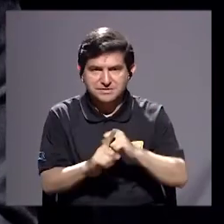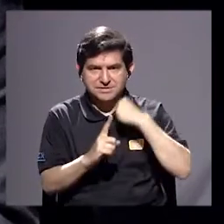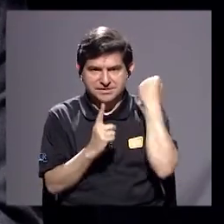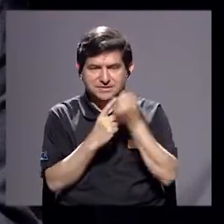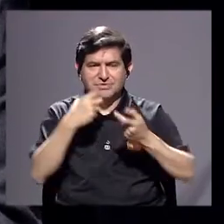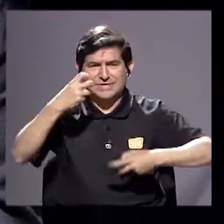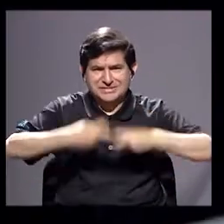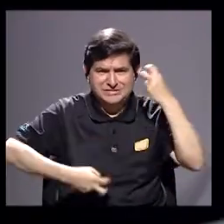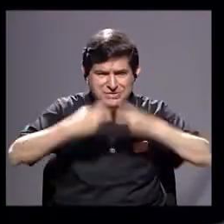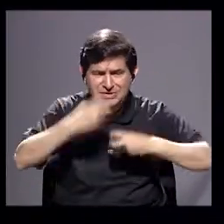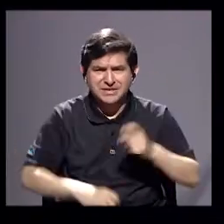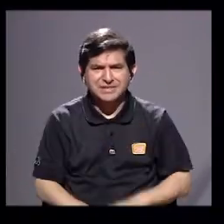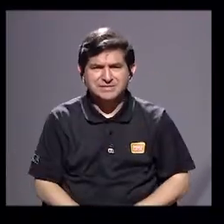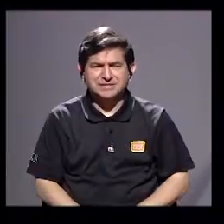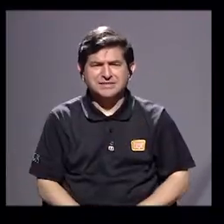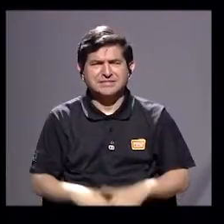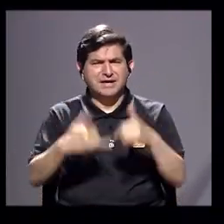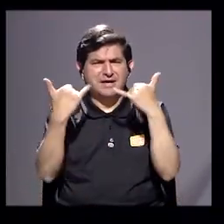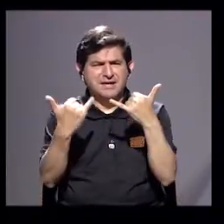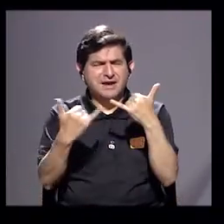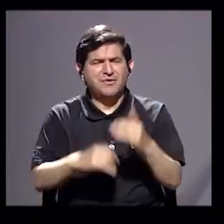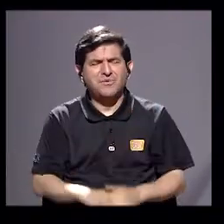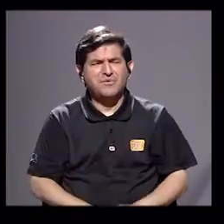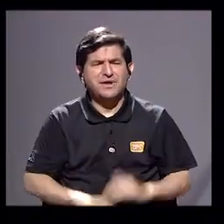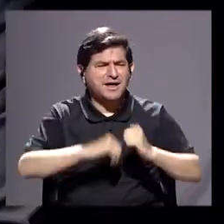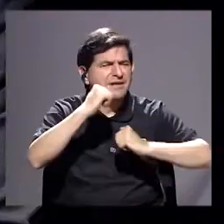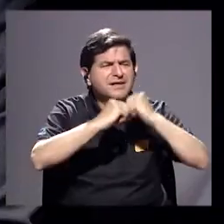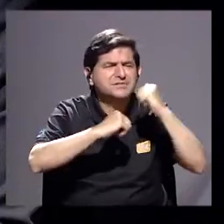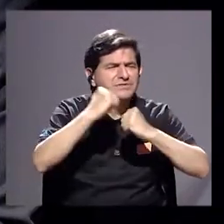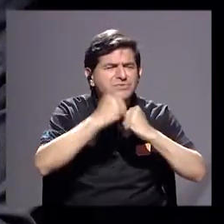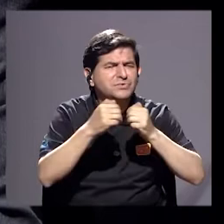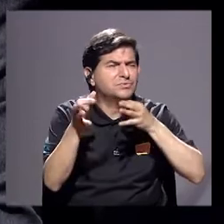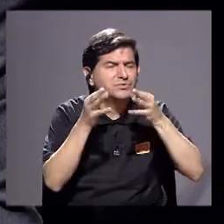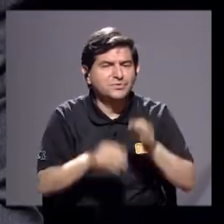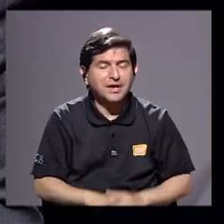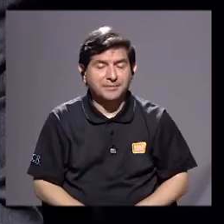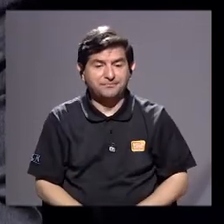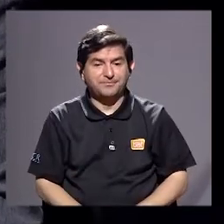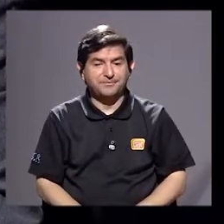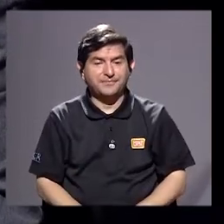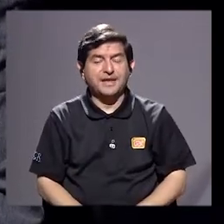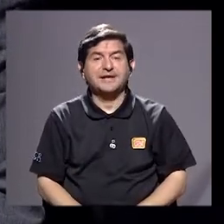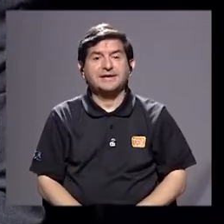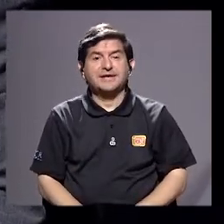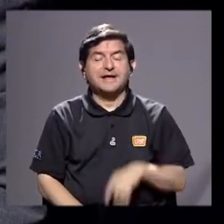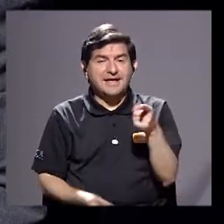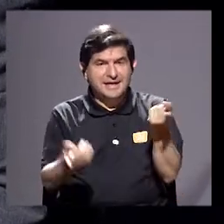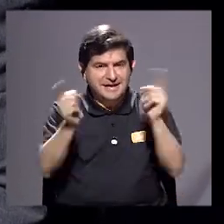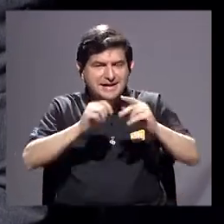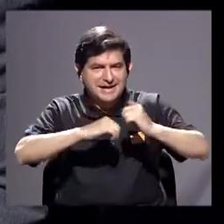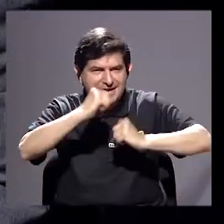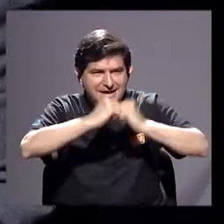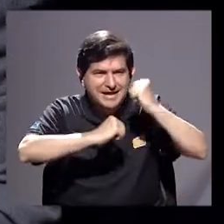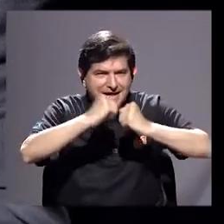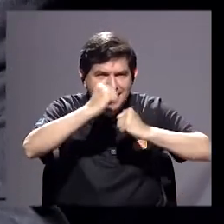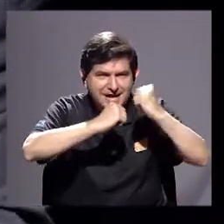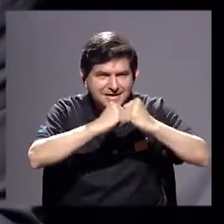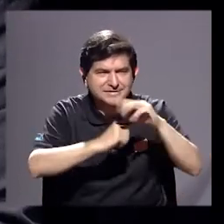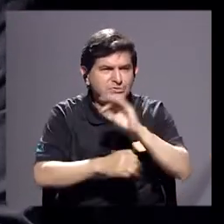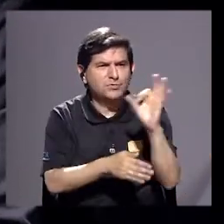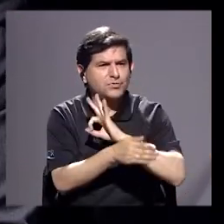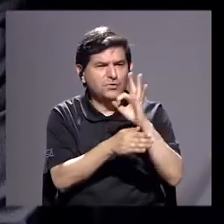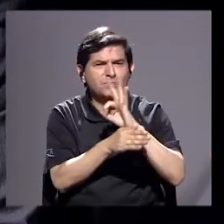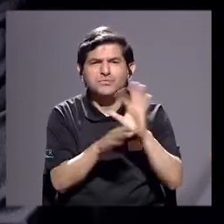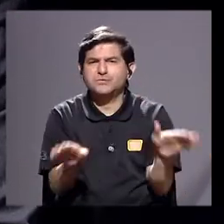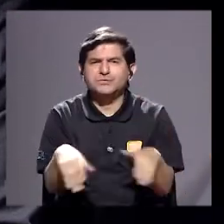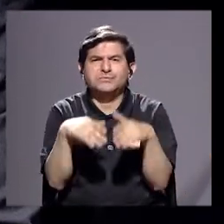de crisis en trabajado el salto a la estructura alcance tiene que ver un poco con la con la preparación con el tema de la estructura y cómo funciona esa